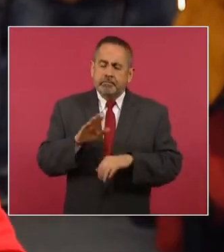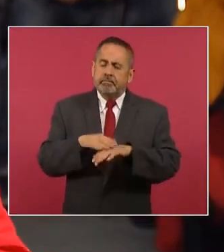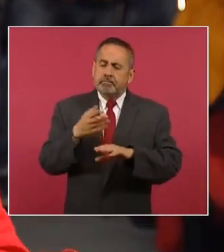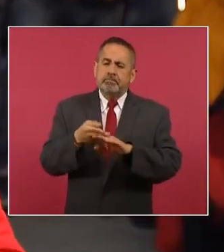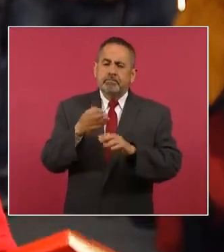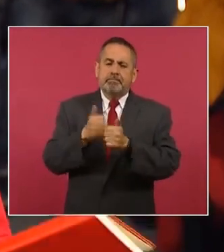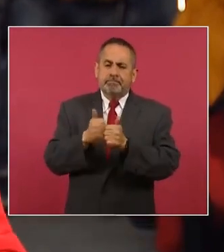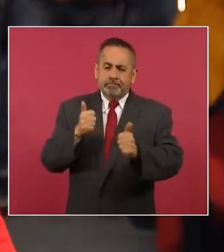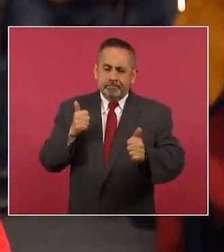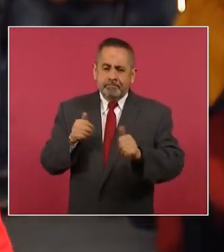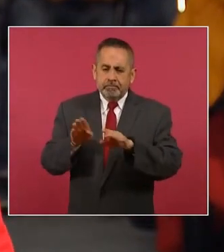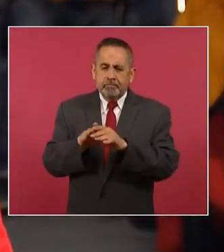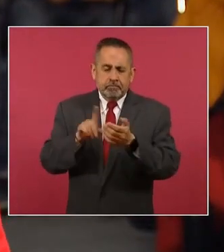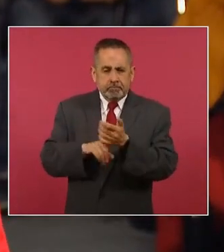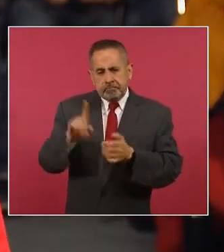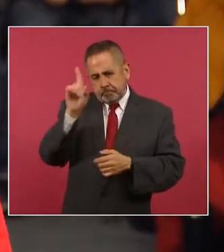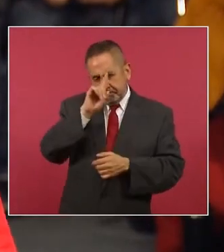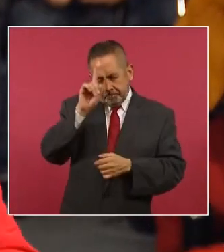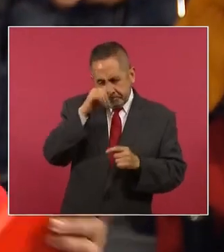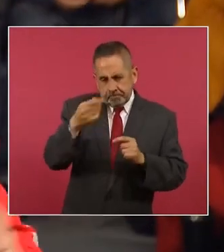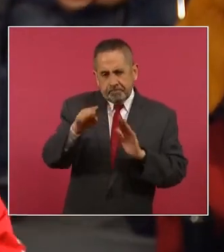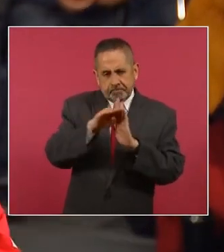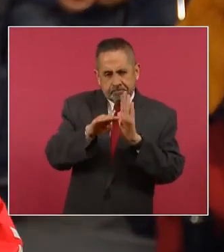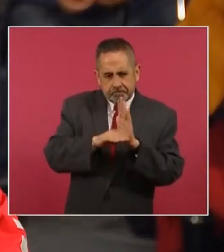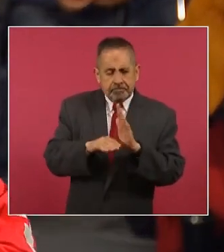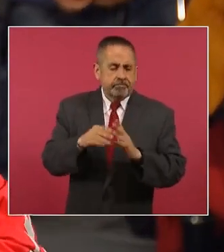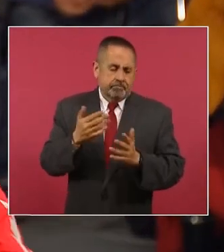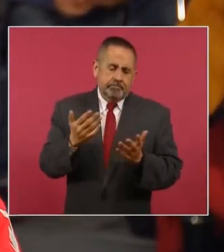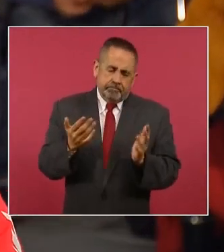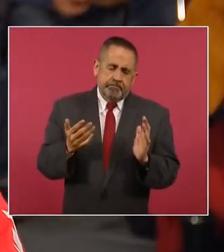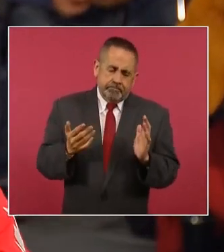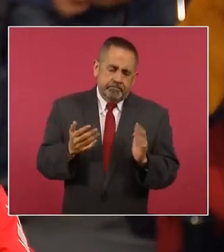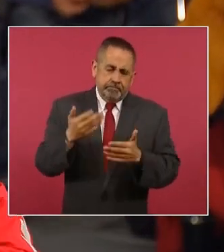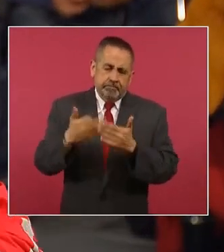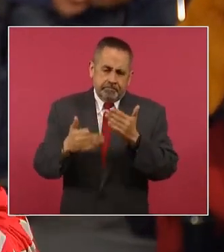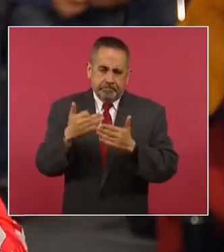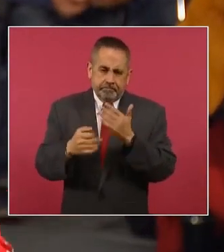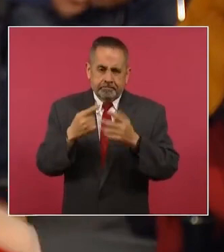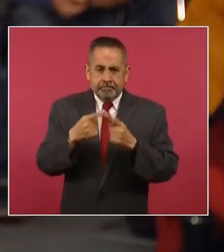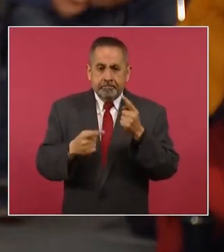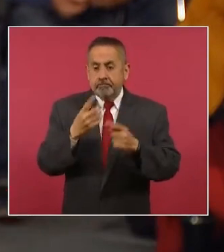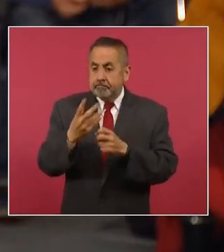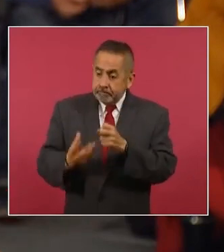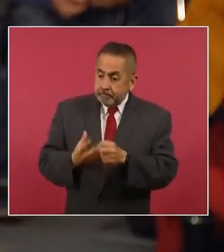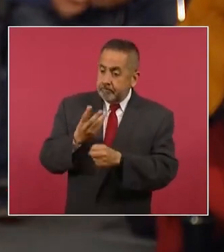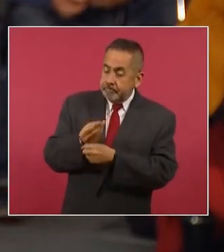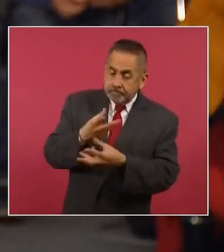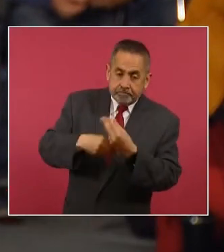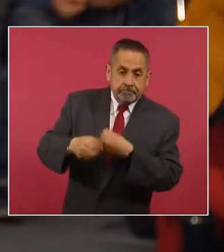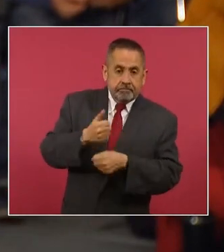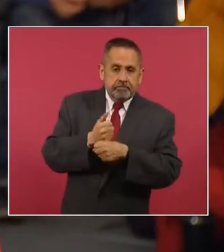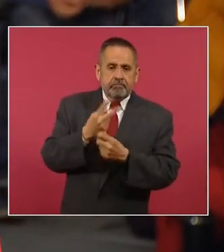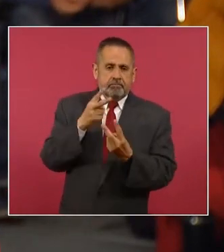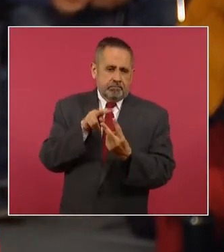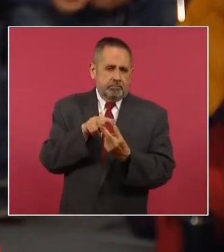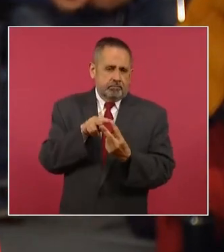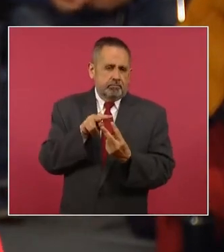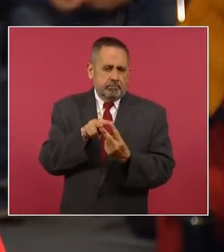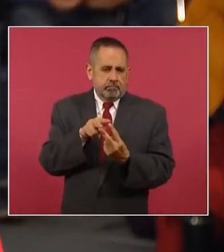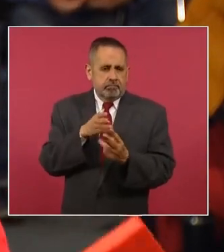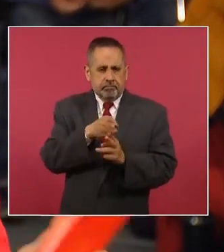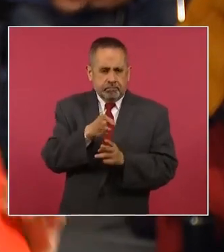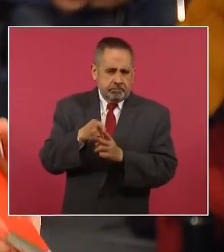bastante en esas recomendaciones y hablando en términos de las recomendaciones y reparación del daño en esos dos sentidos.